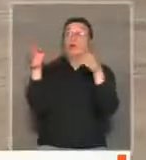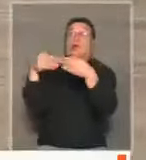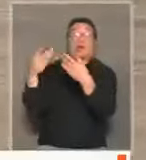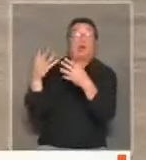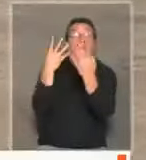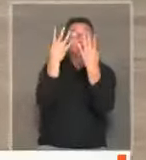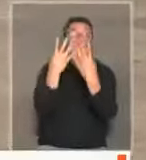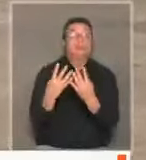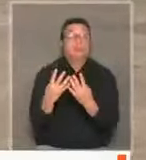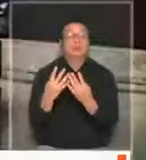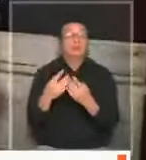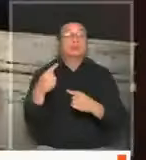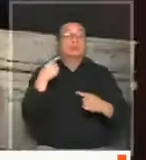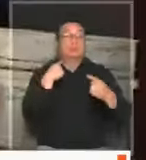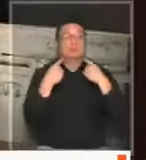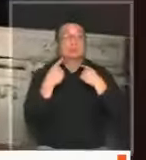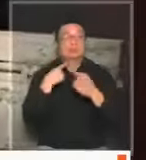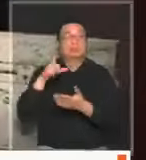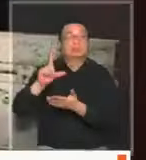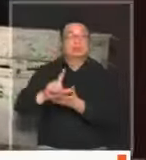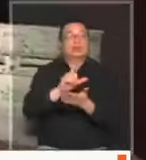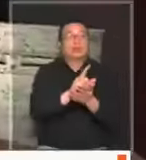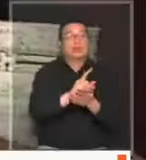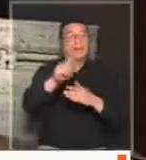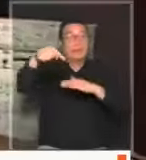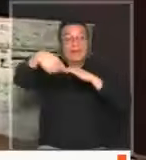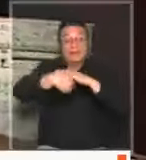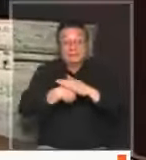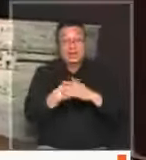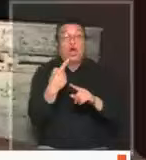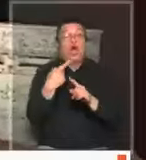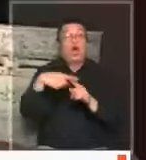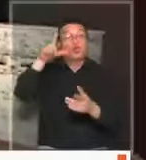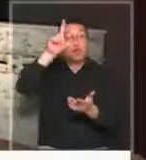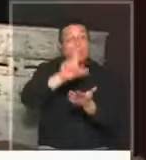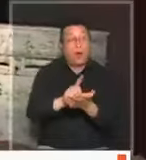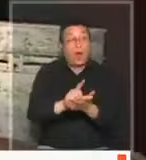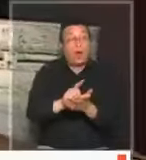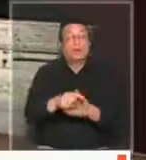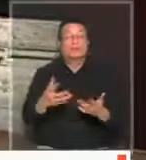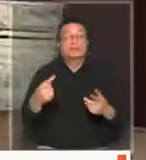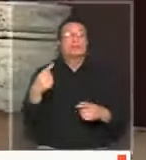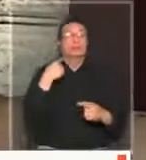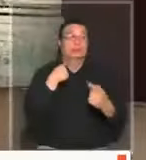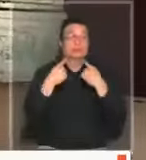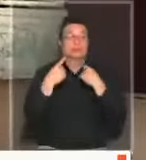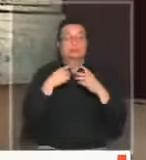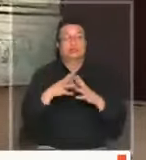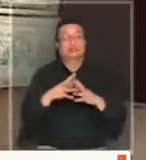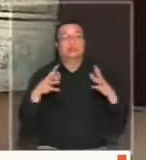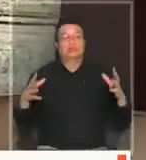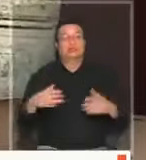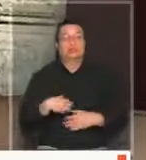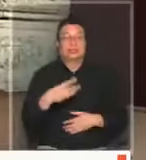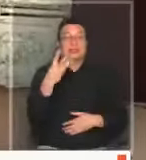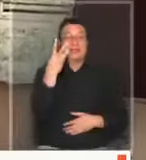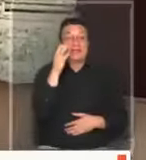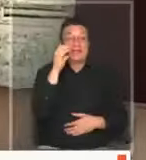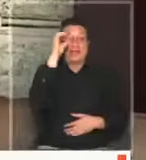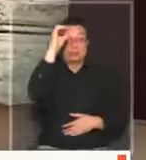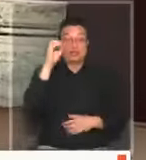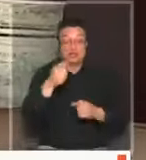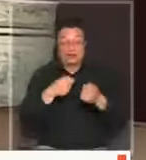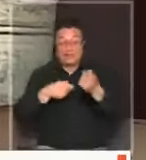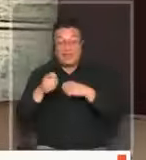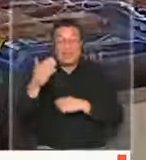agobia a varios locatarios. Donde el ingreso ya es por otro lado, así que nos ha perjudicado bastante. El 30% de lo que vendíamos